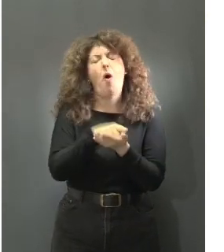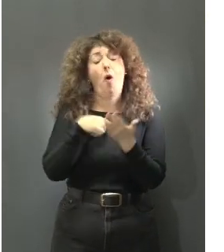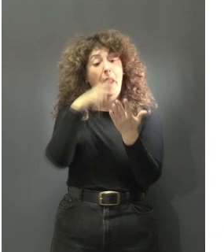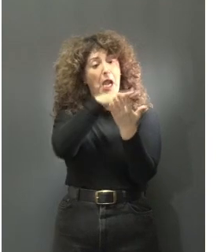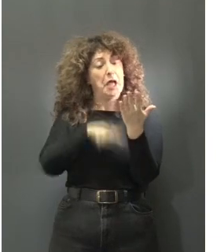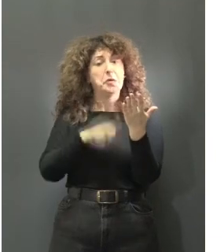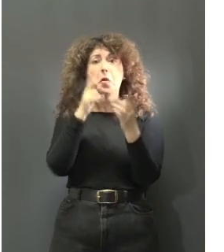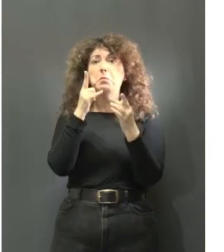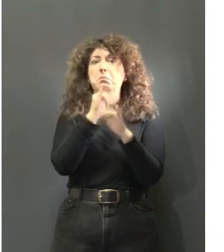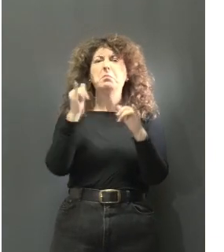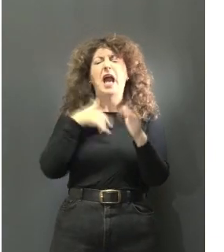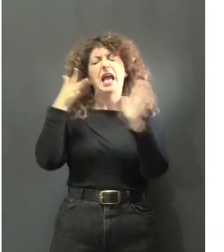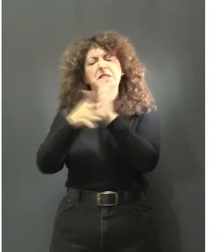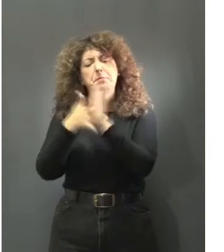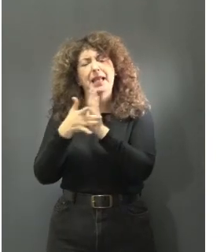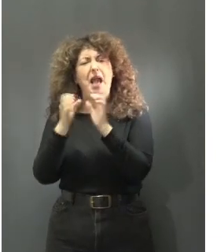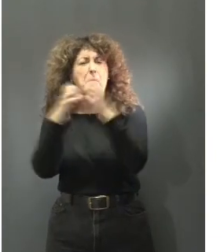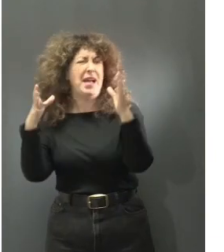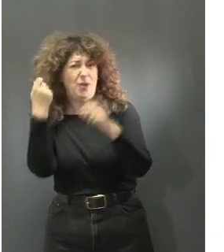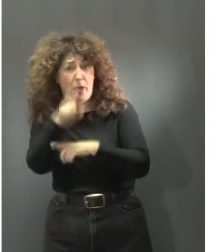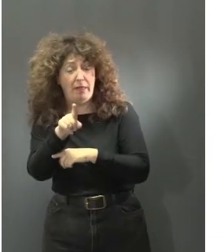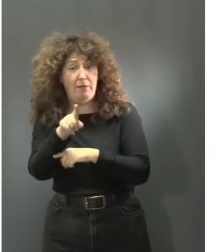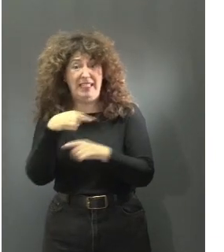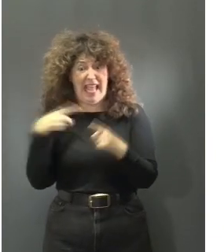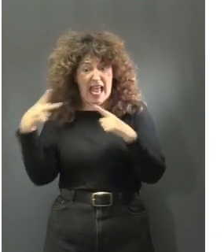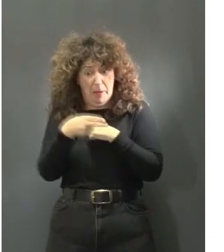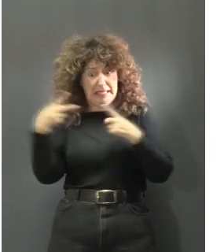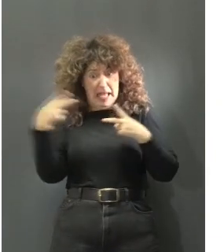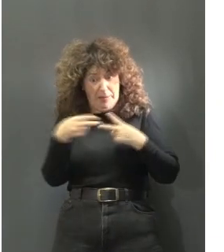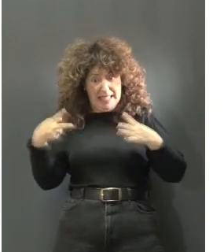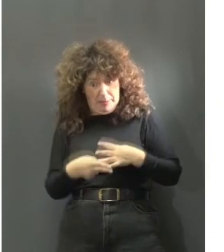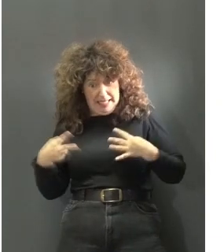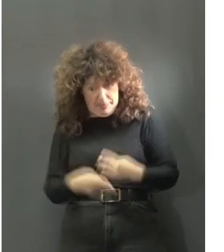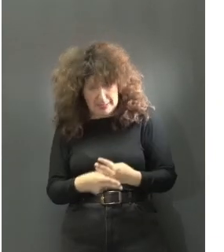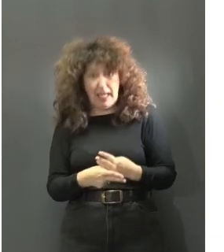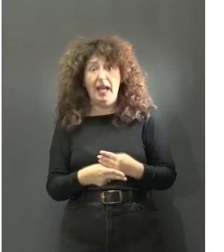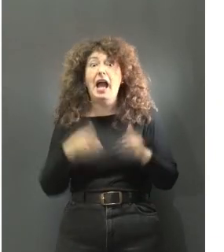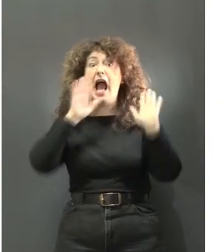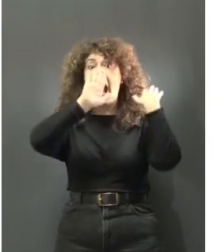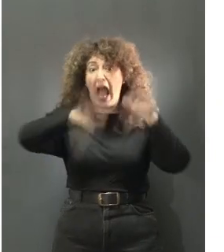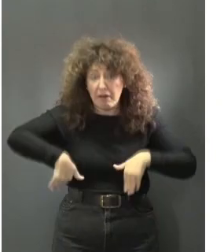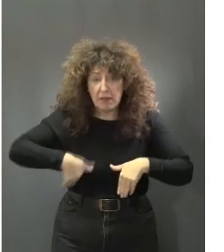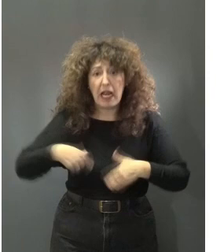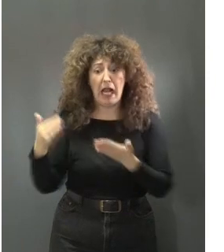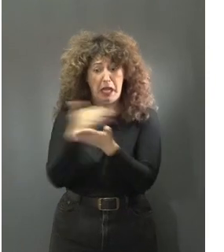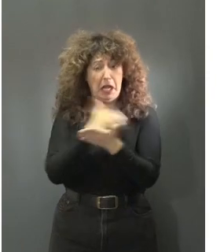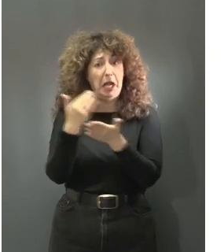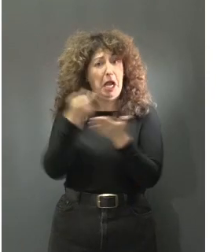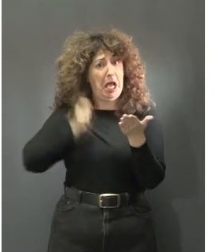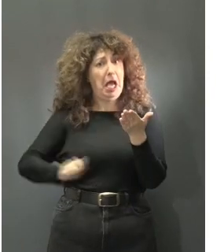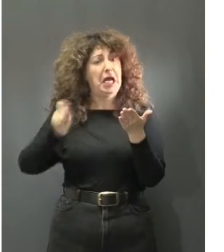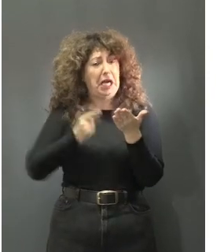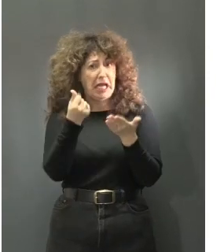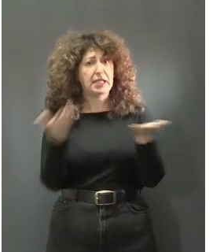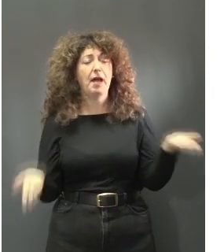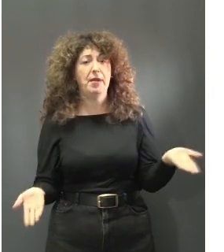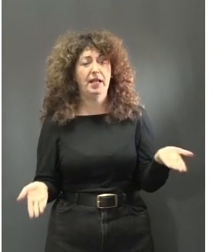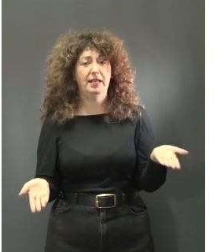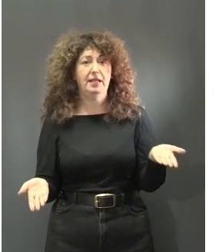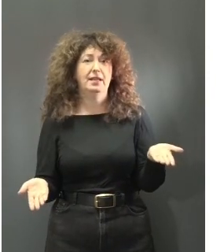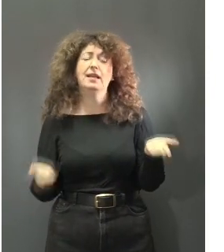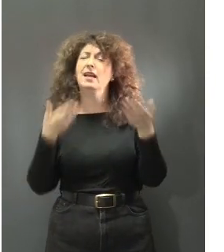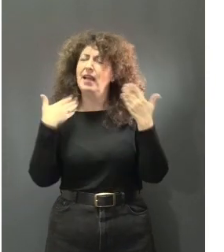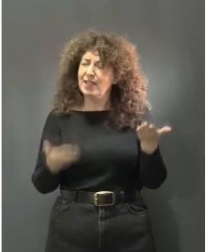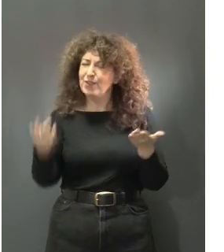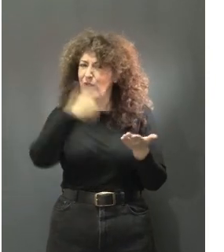me evita un servicio posterior, todo eso es rentable. Luego tenemos que hacer